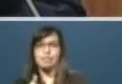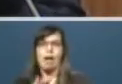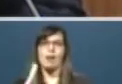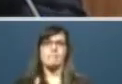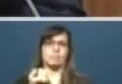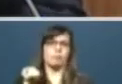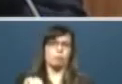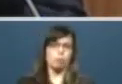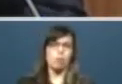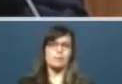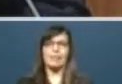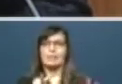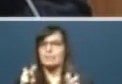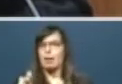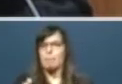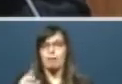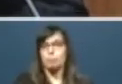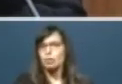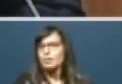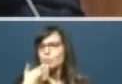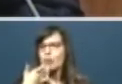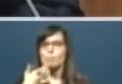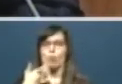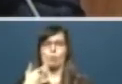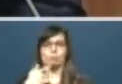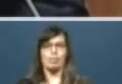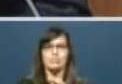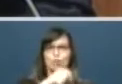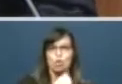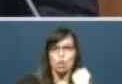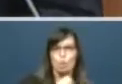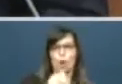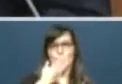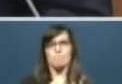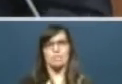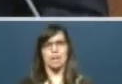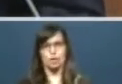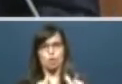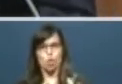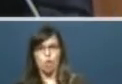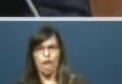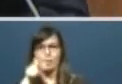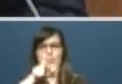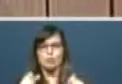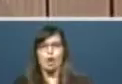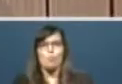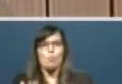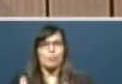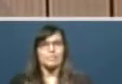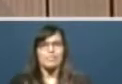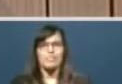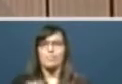en cuestiones tan esenciales como el desarrollo económico el bienestar social la demografía o la convergencia con